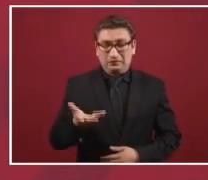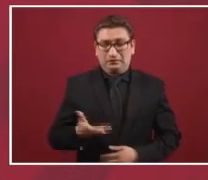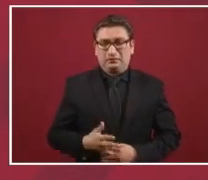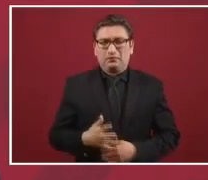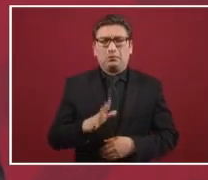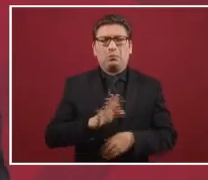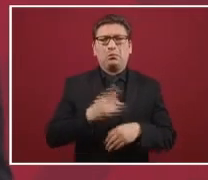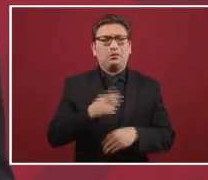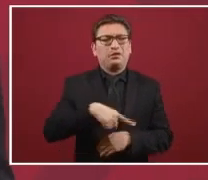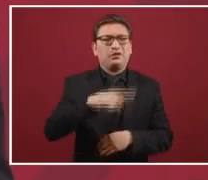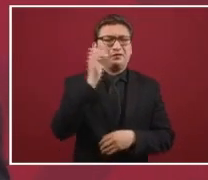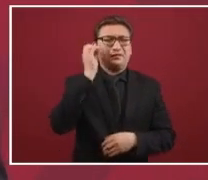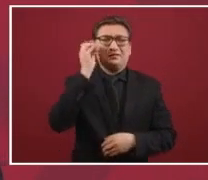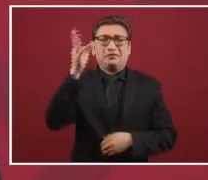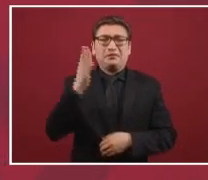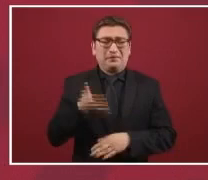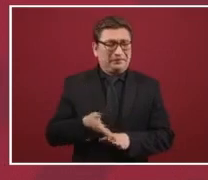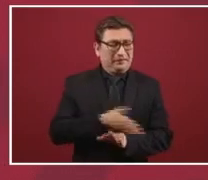Se olvidan de todo eso.